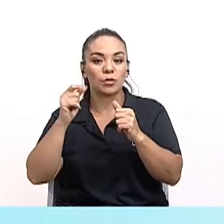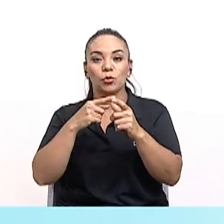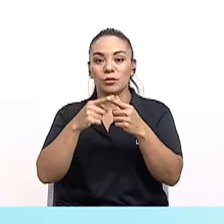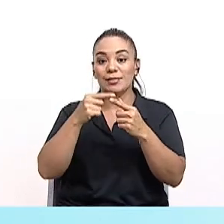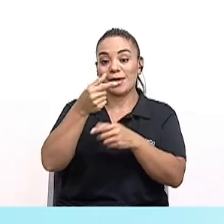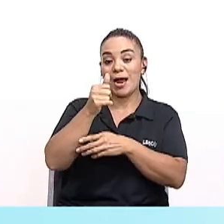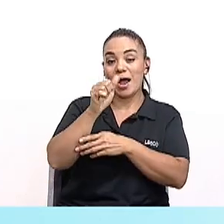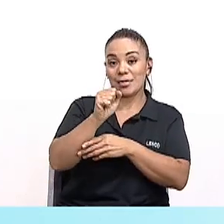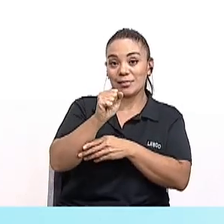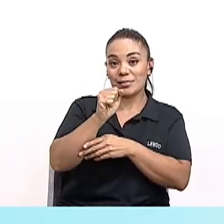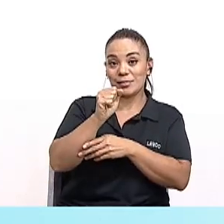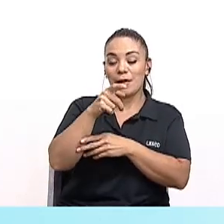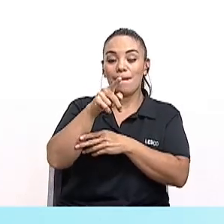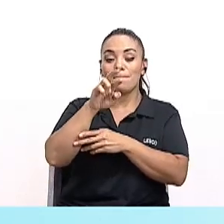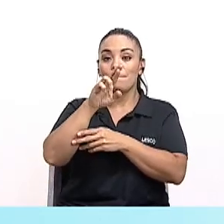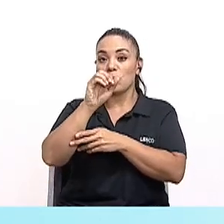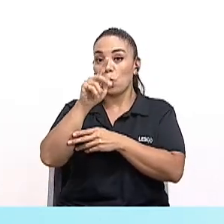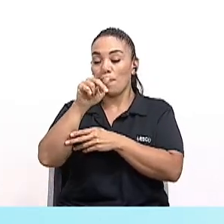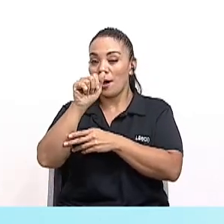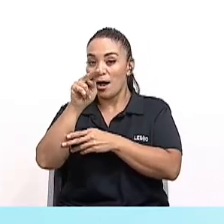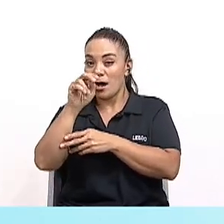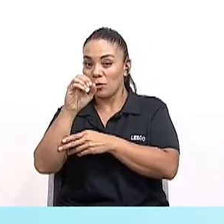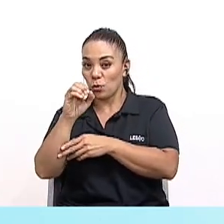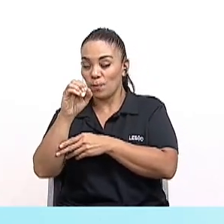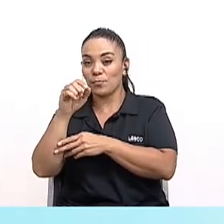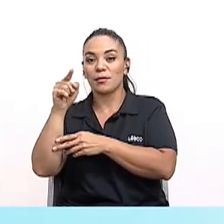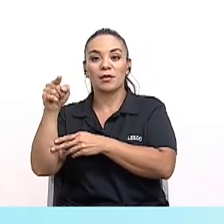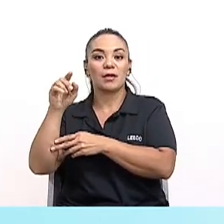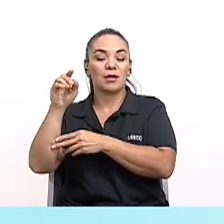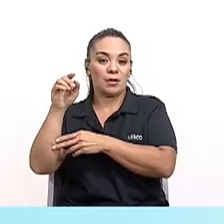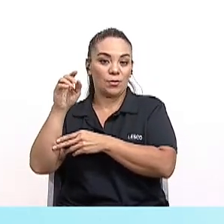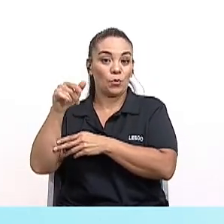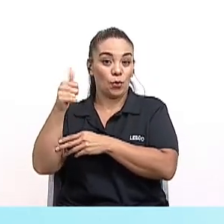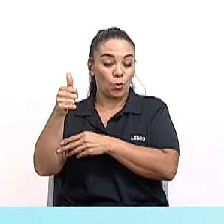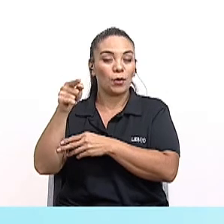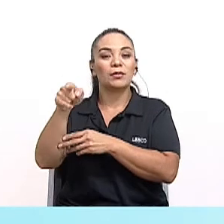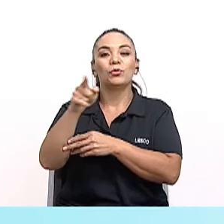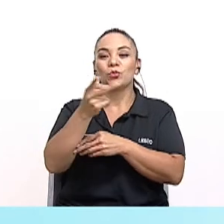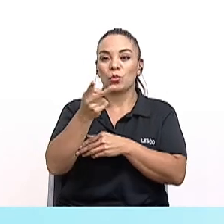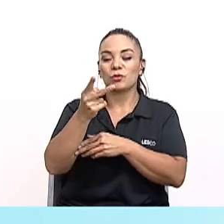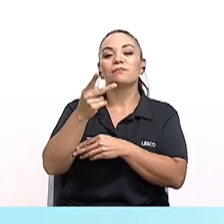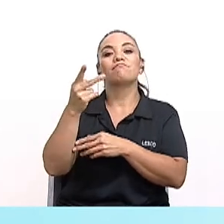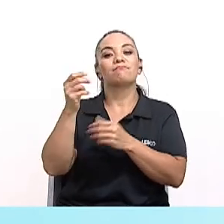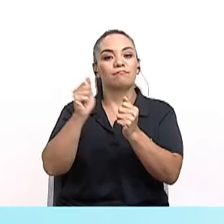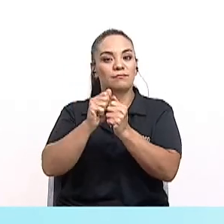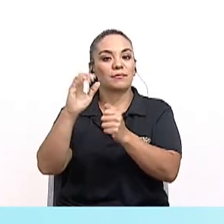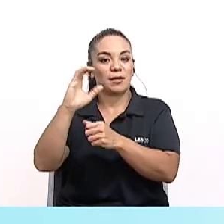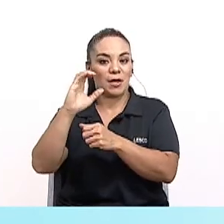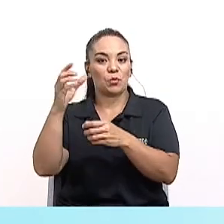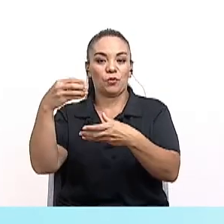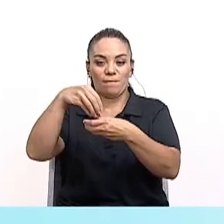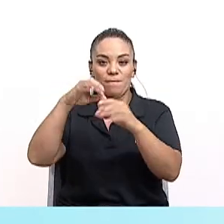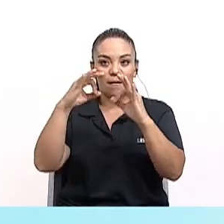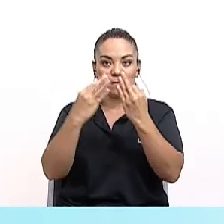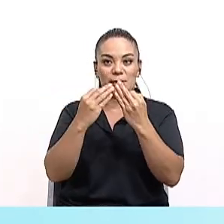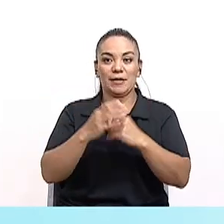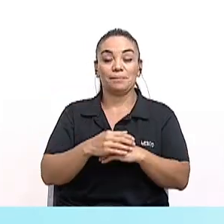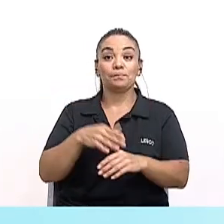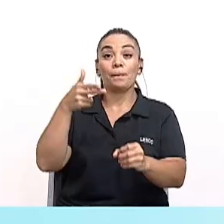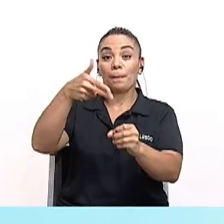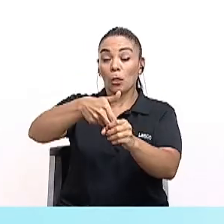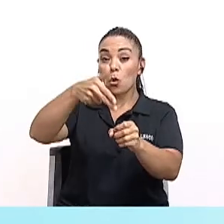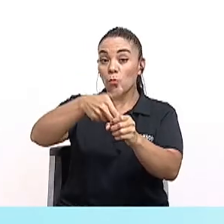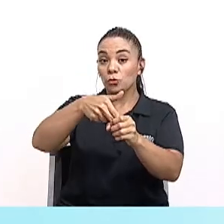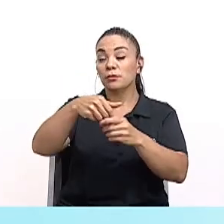propano y el gas butano son un hidrocarburo que son de la familia de los alcanos. Los combustibles son todos derivados de